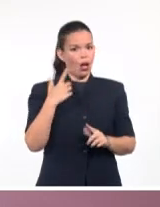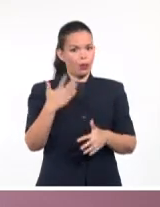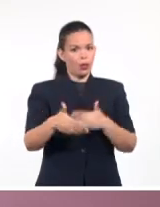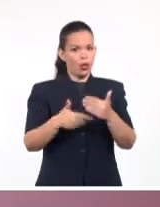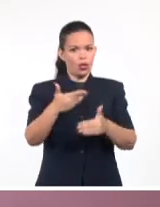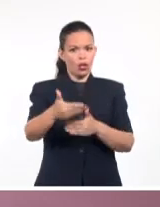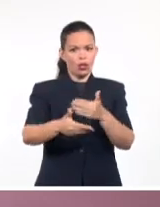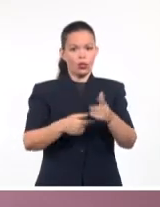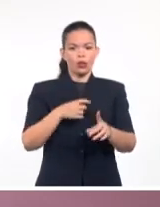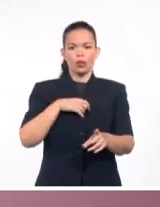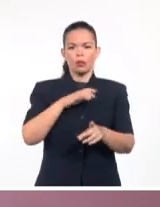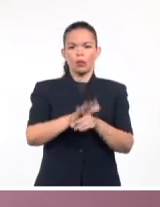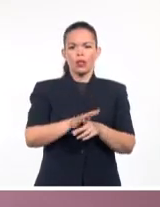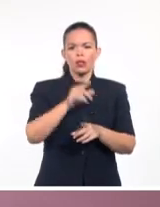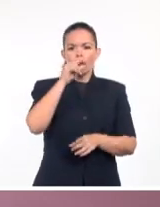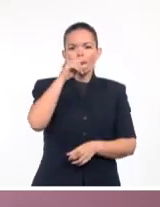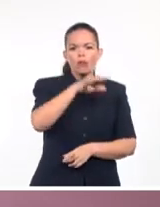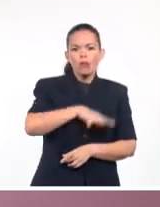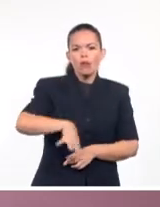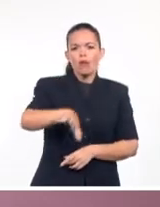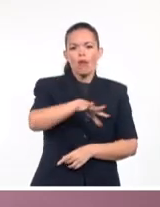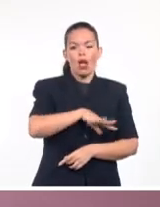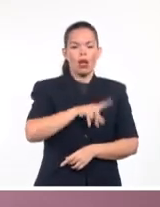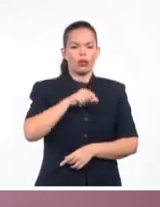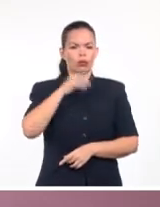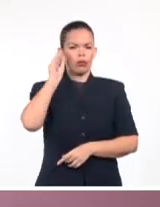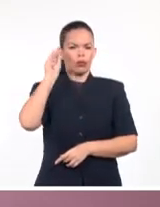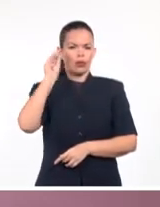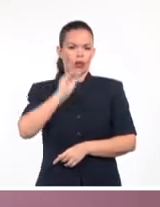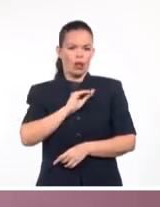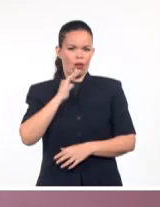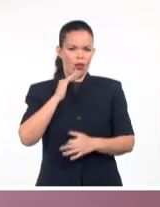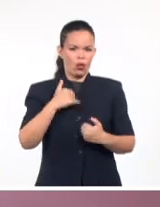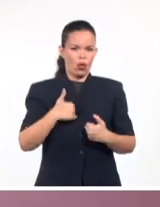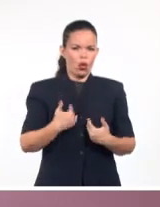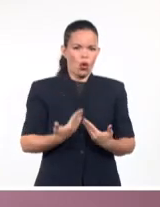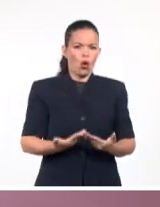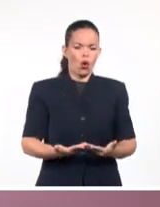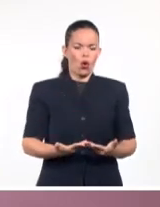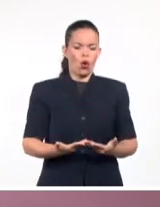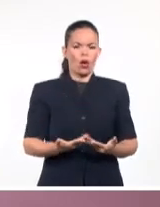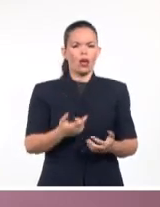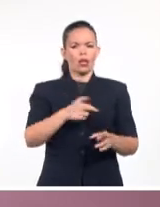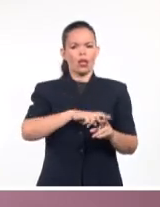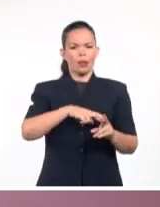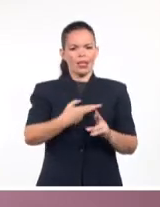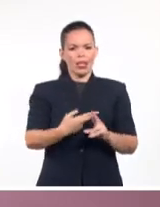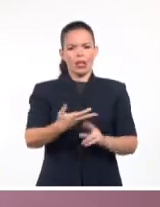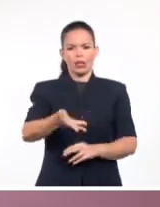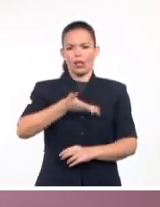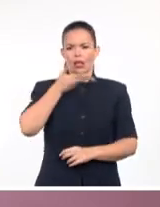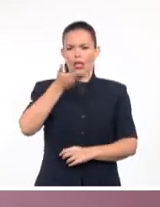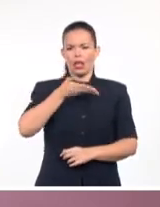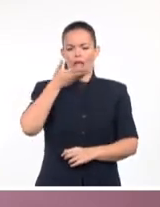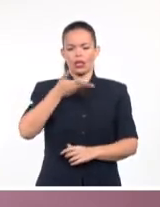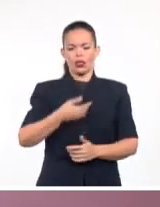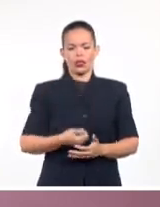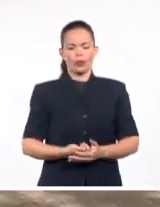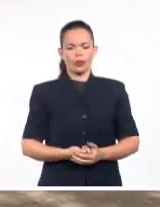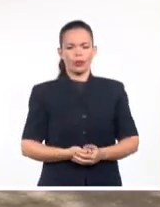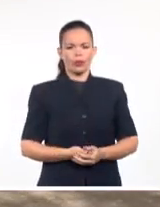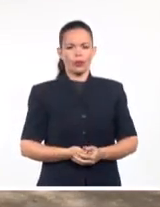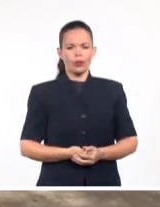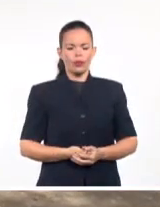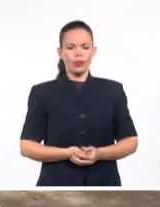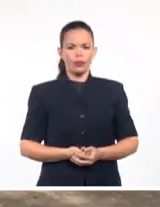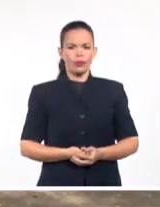en los barrios, la máster en Derecho Constitucional y Administrativo, Lisandra Esquivel Cabeza, ofreció declaraciones a nuestro noticiero.